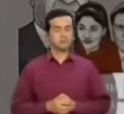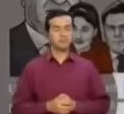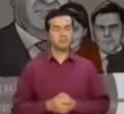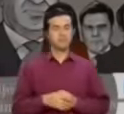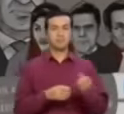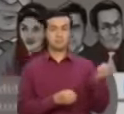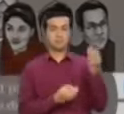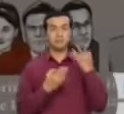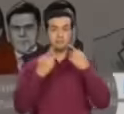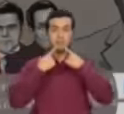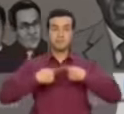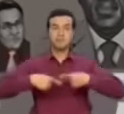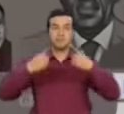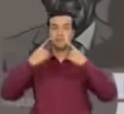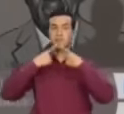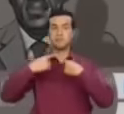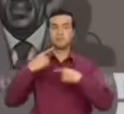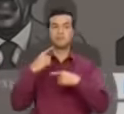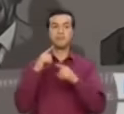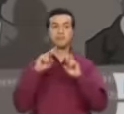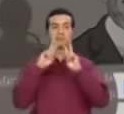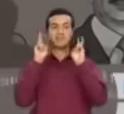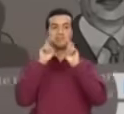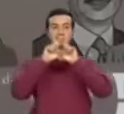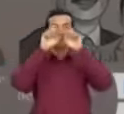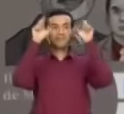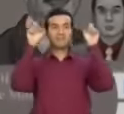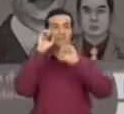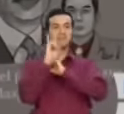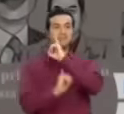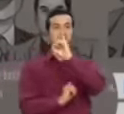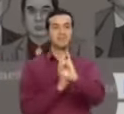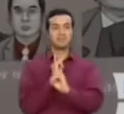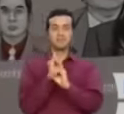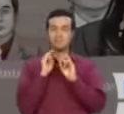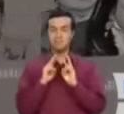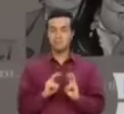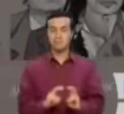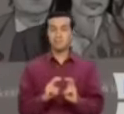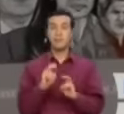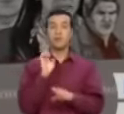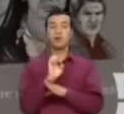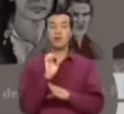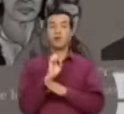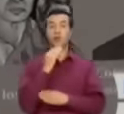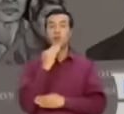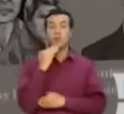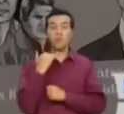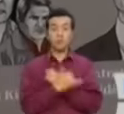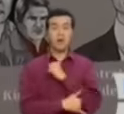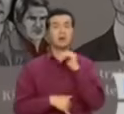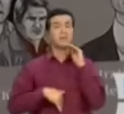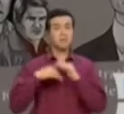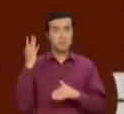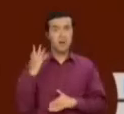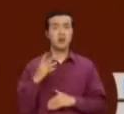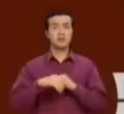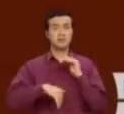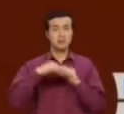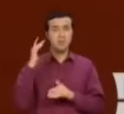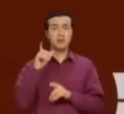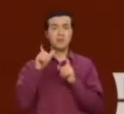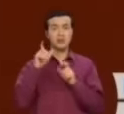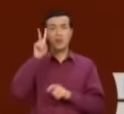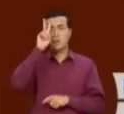la información difundida por el Consorcio Internacional de Periodistas de Investigación, Ecuador está entre los países con más intermediarios